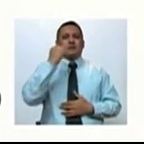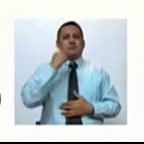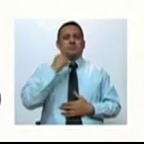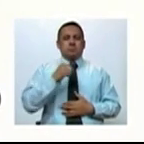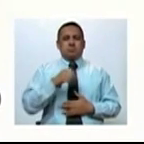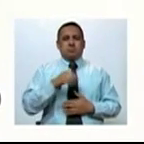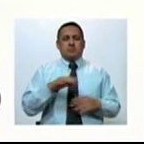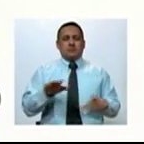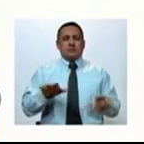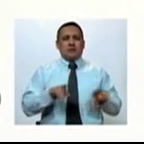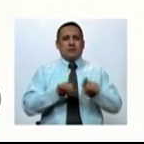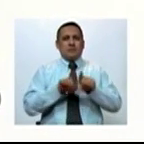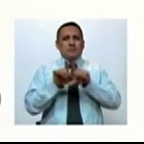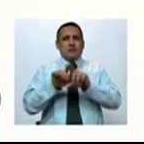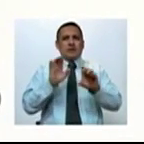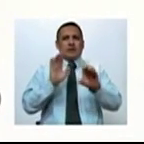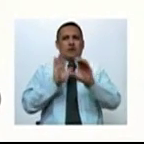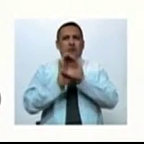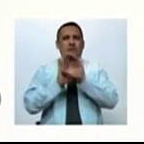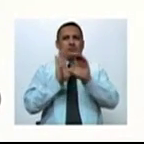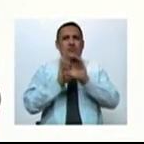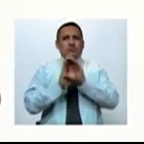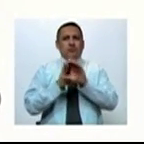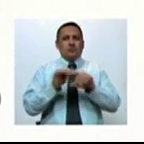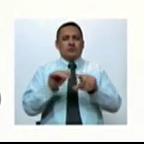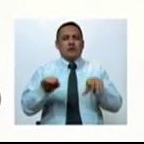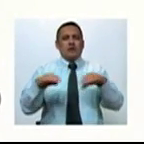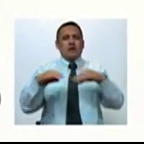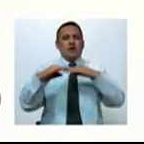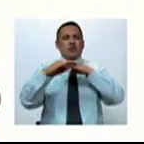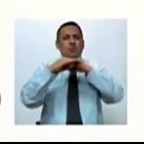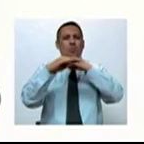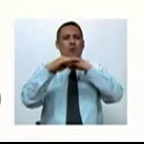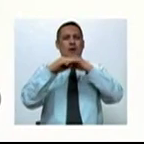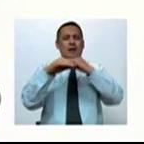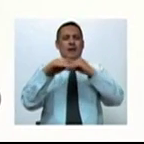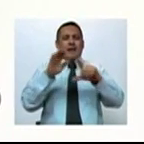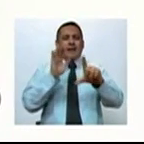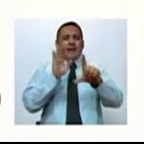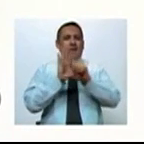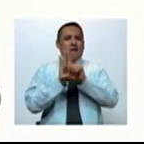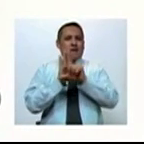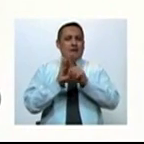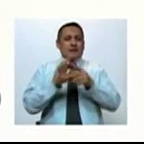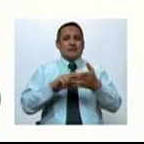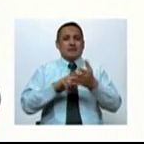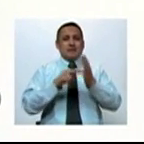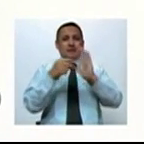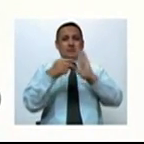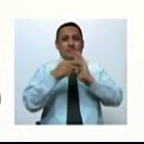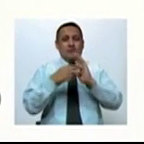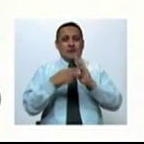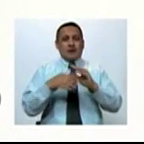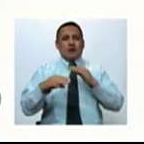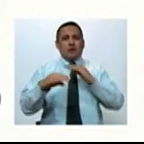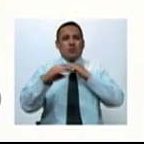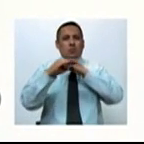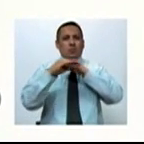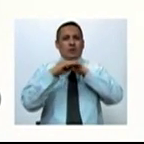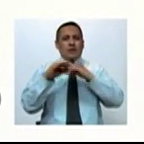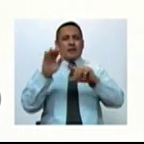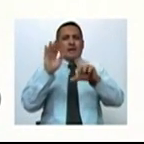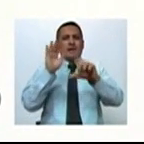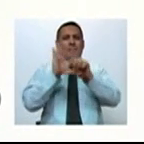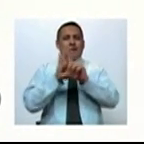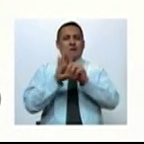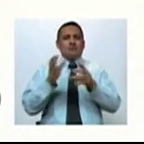en la Constitución, que es el de la igualdad ante la ley. Ya. Y me refiero a la